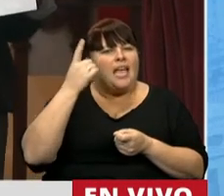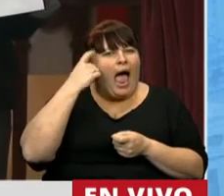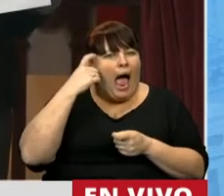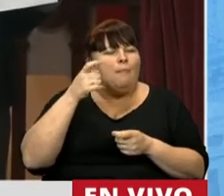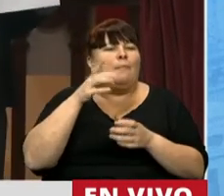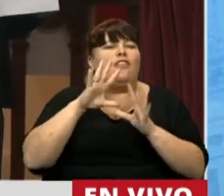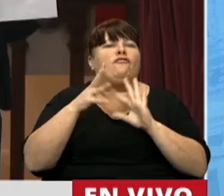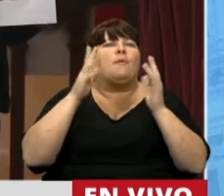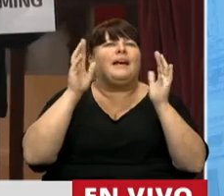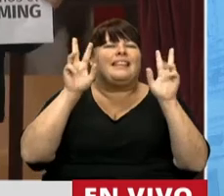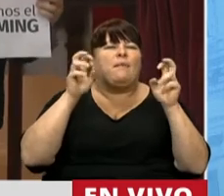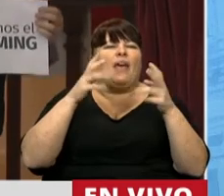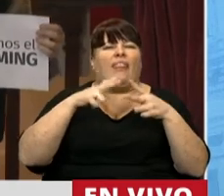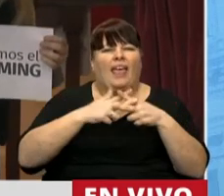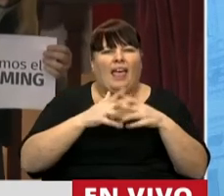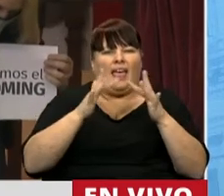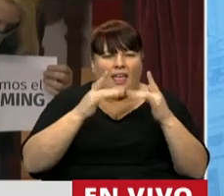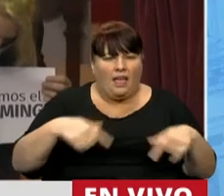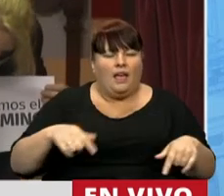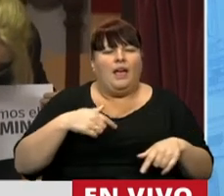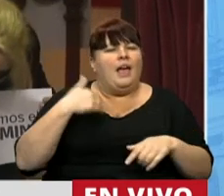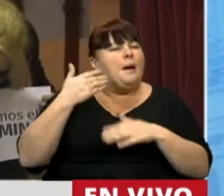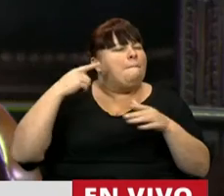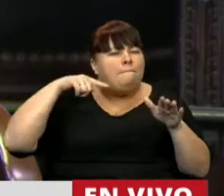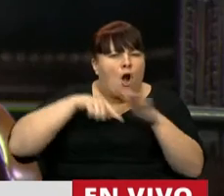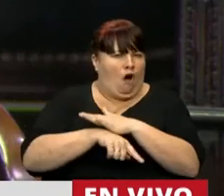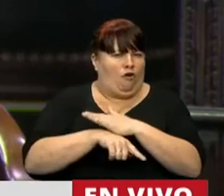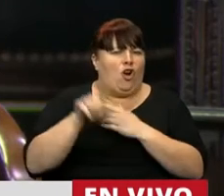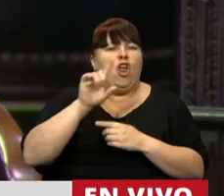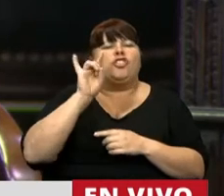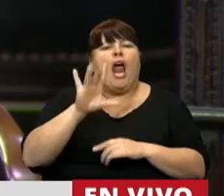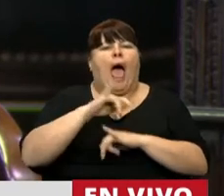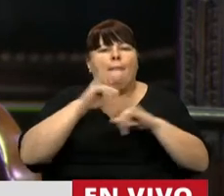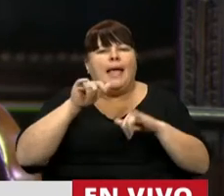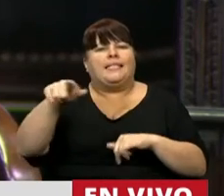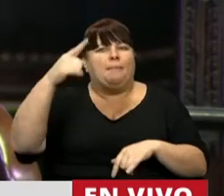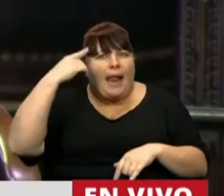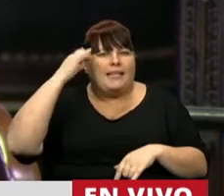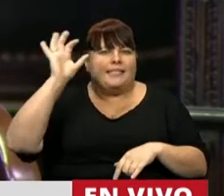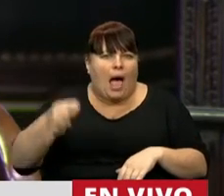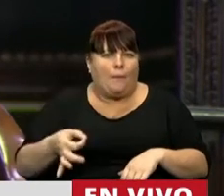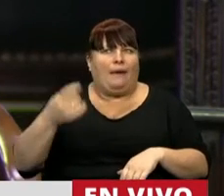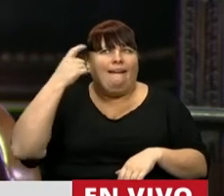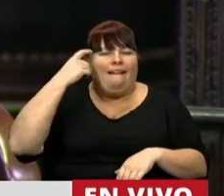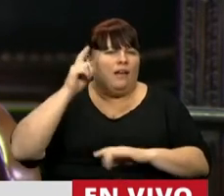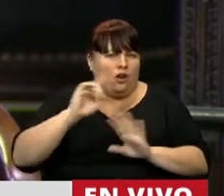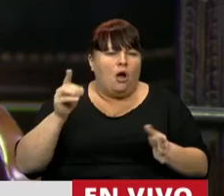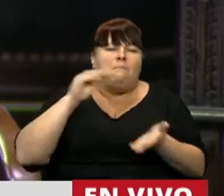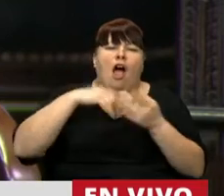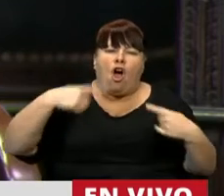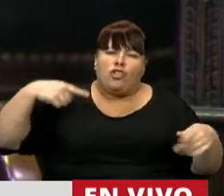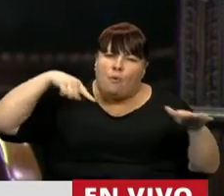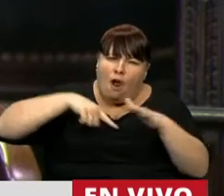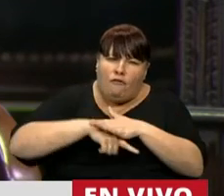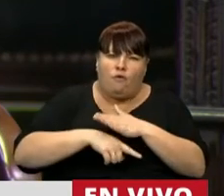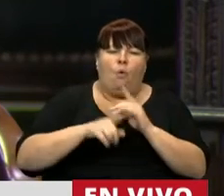alfabetización digital. Debemos ir un poco más allá de la sensibilización y de la concientización y de